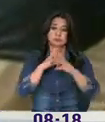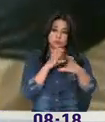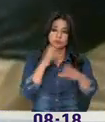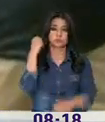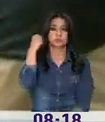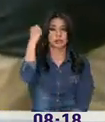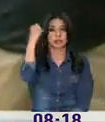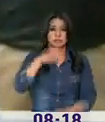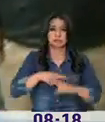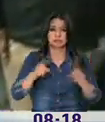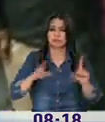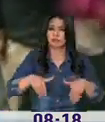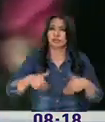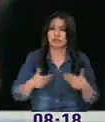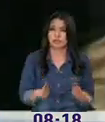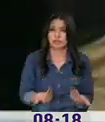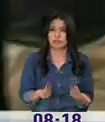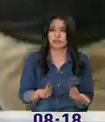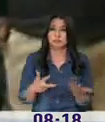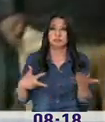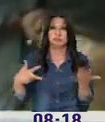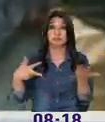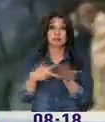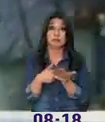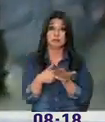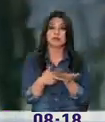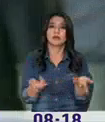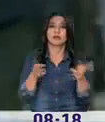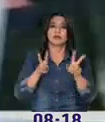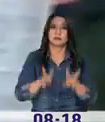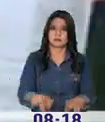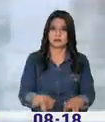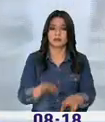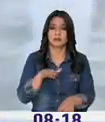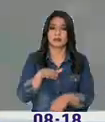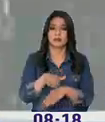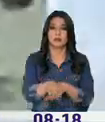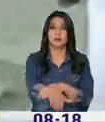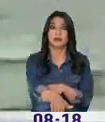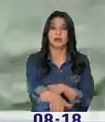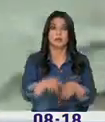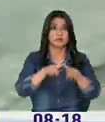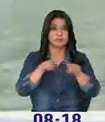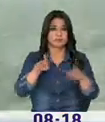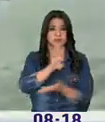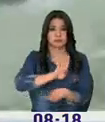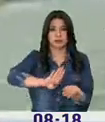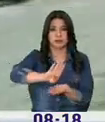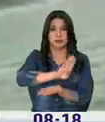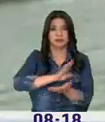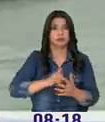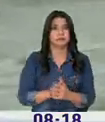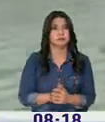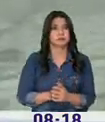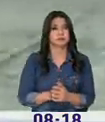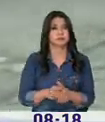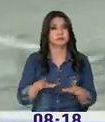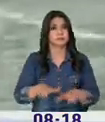es insólito como este tipo de paradas que también se encuentran en la parte de abajo, en varios barrios, como les decía, o